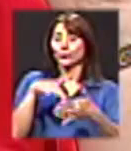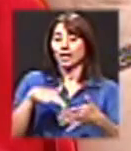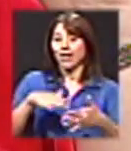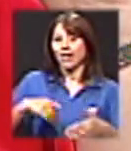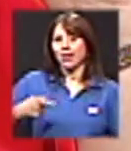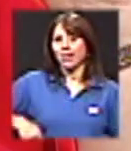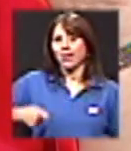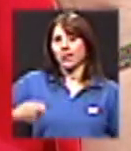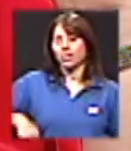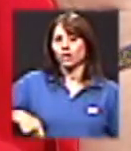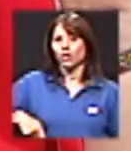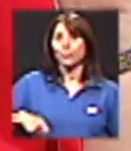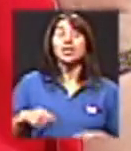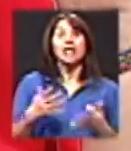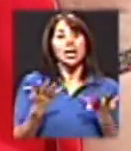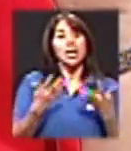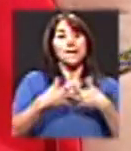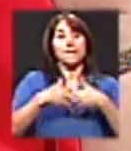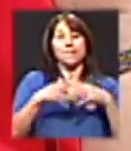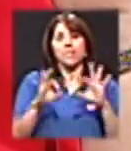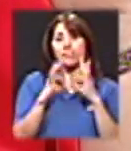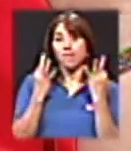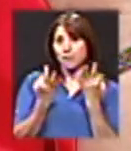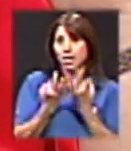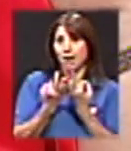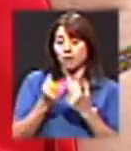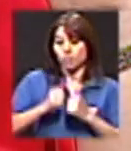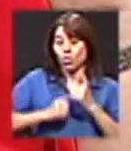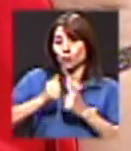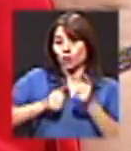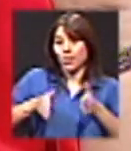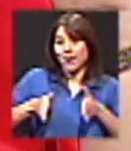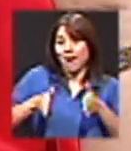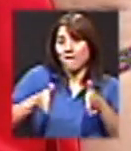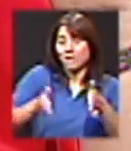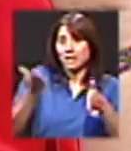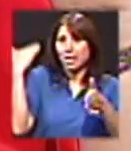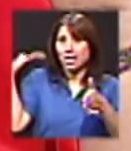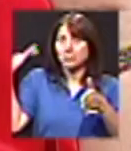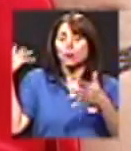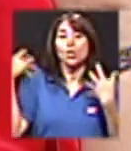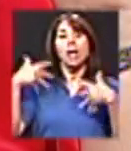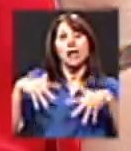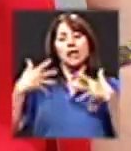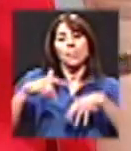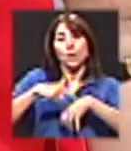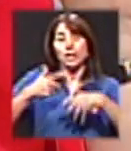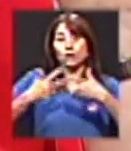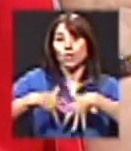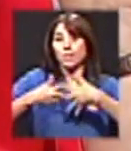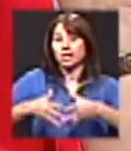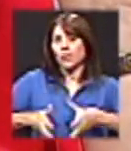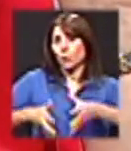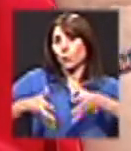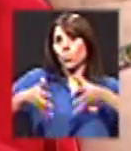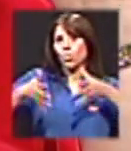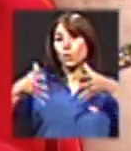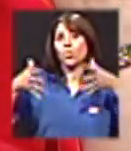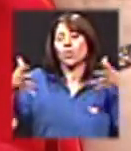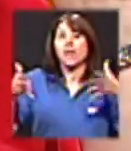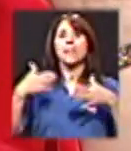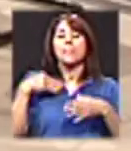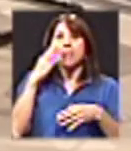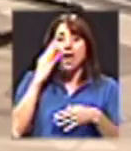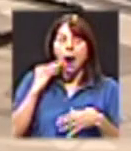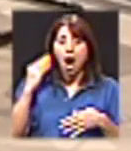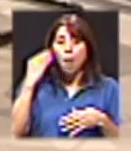de carreteras, en su momento fue una de las empresas más grandes de este país. Mi abuelo abrió trocha, como dicen, y en además,